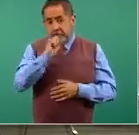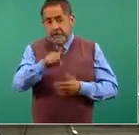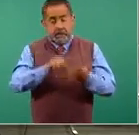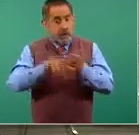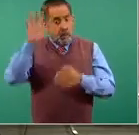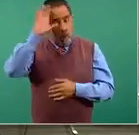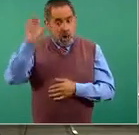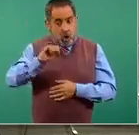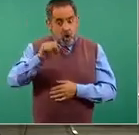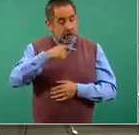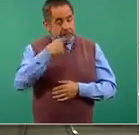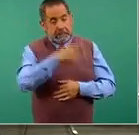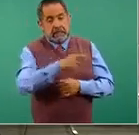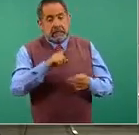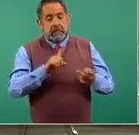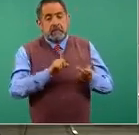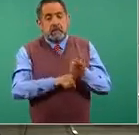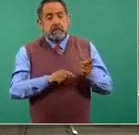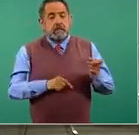comunican que